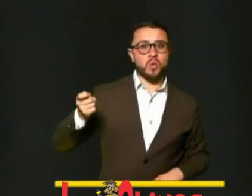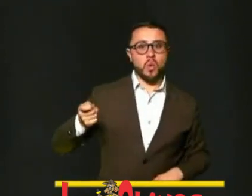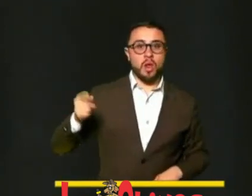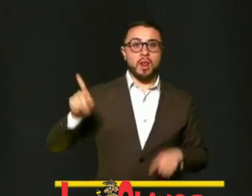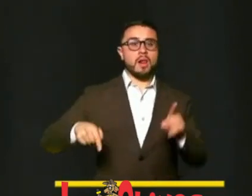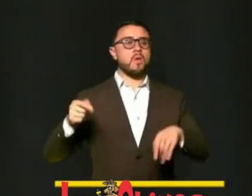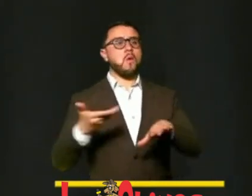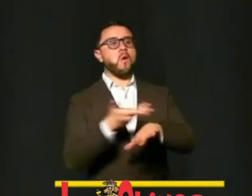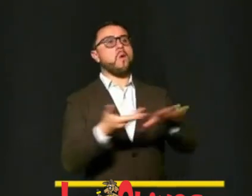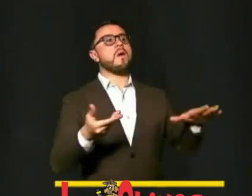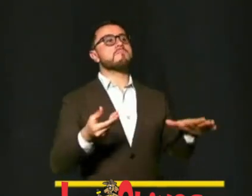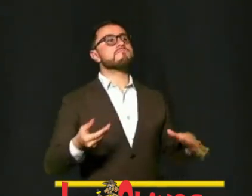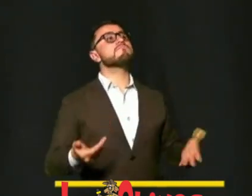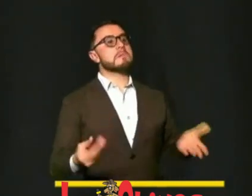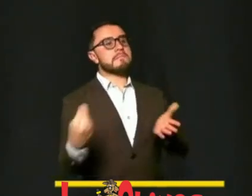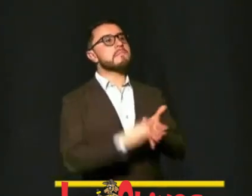extorsionando